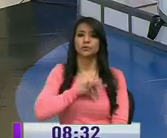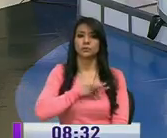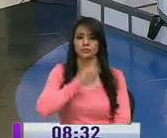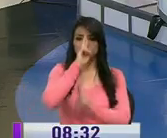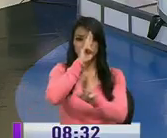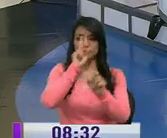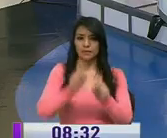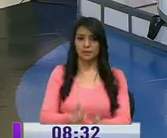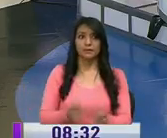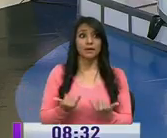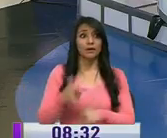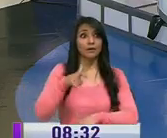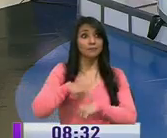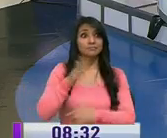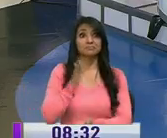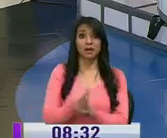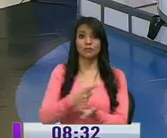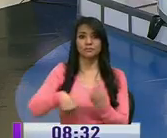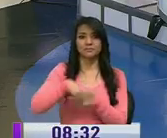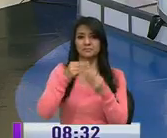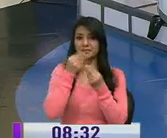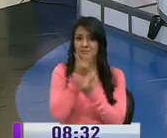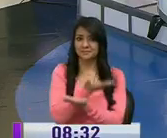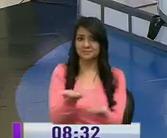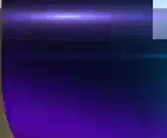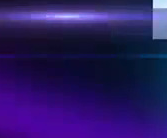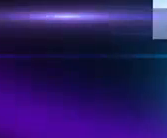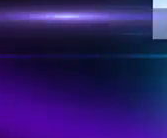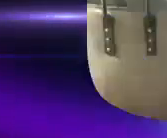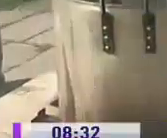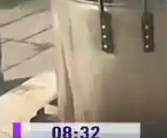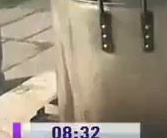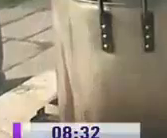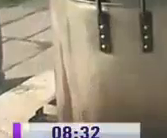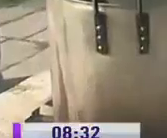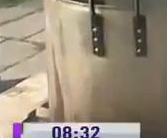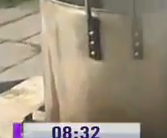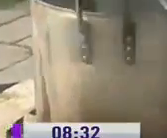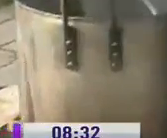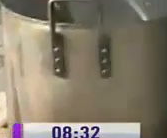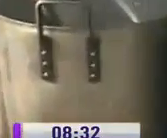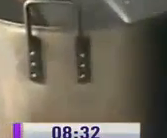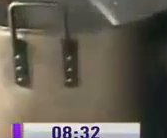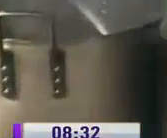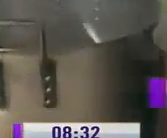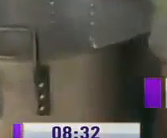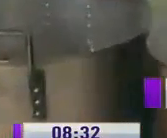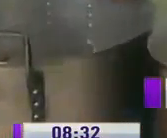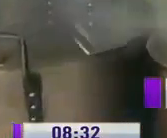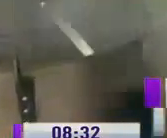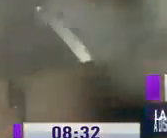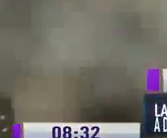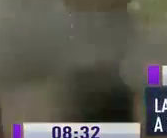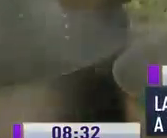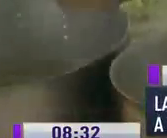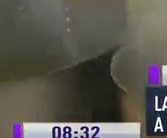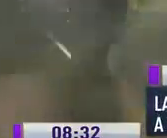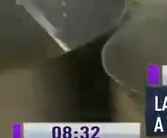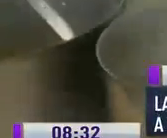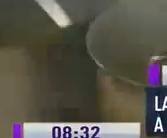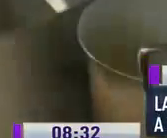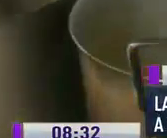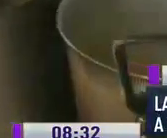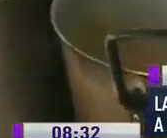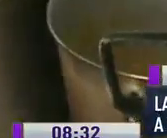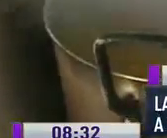bueno, es momento de irnos un corte comercial, amigos televidentes, pero no puede despegarse de nuestra pantalla porque más adelante estaremos en